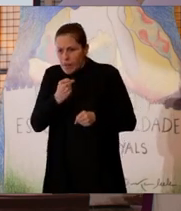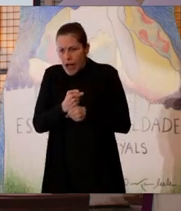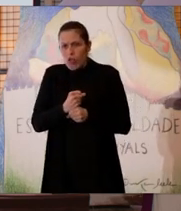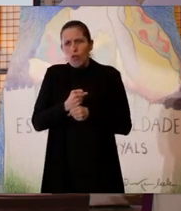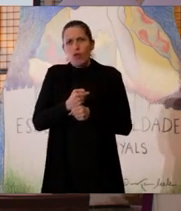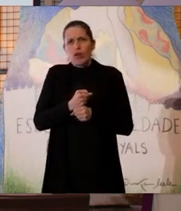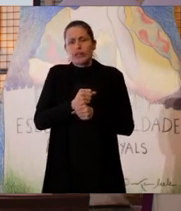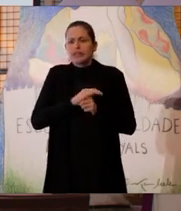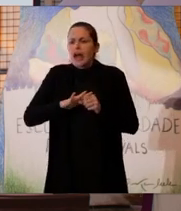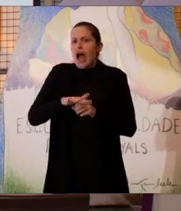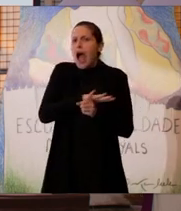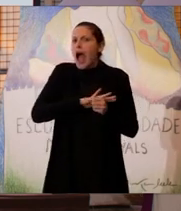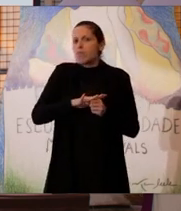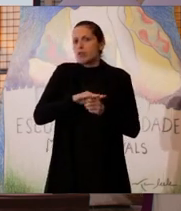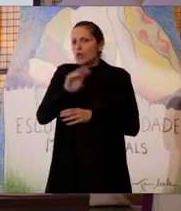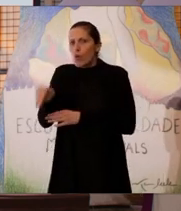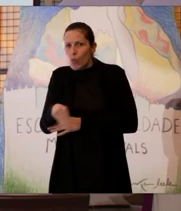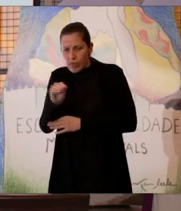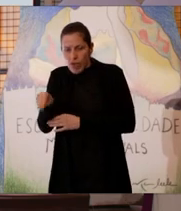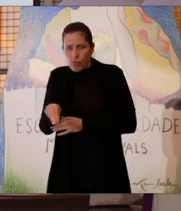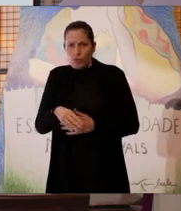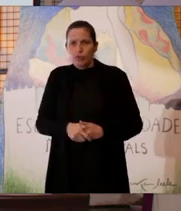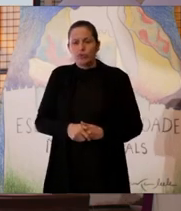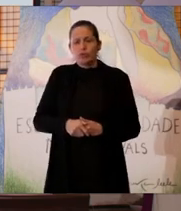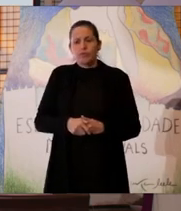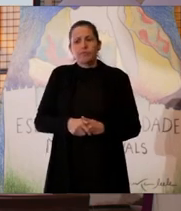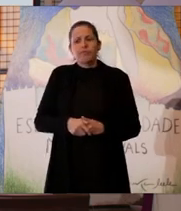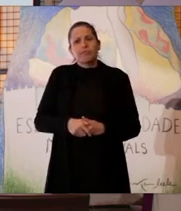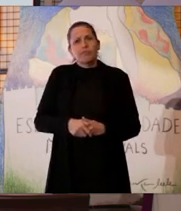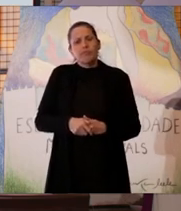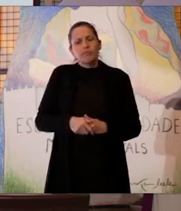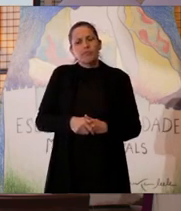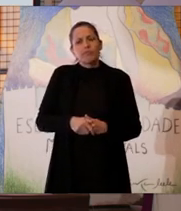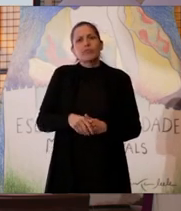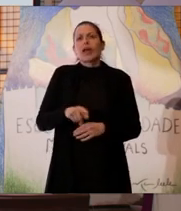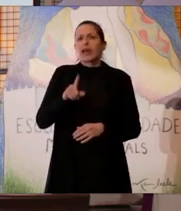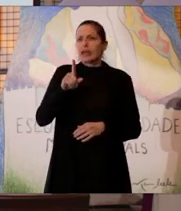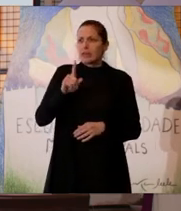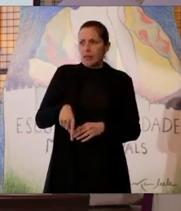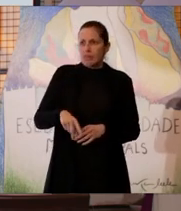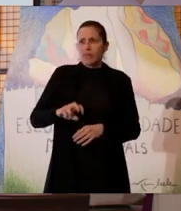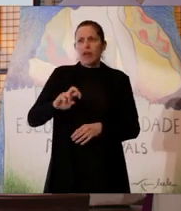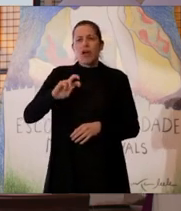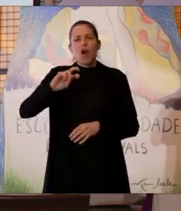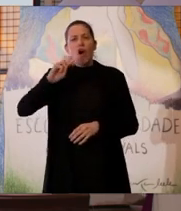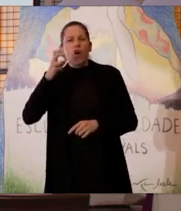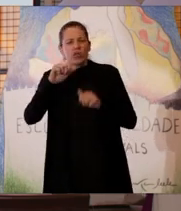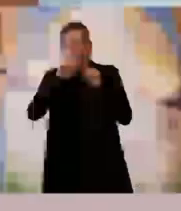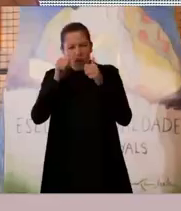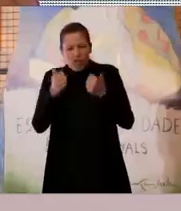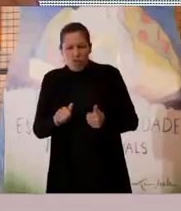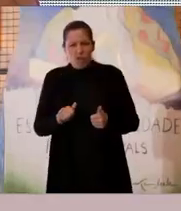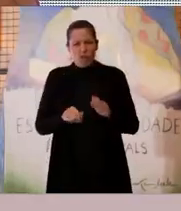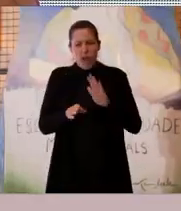de los cuidados pero que creo que otra forma de ver las cosas es perpetuar los roles estereotipos sexistas y